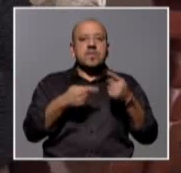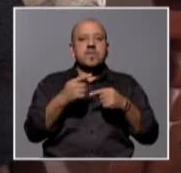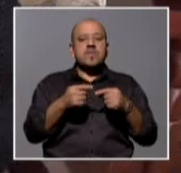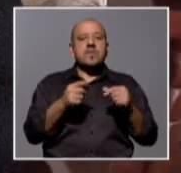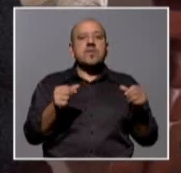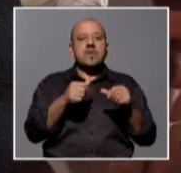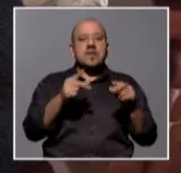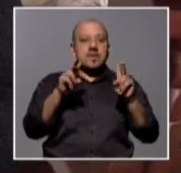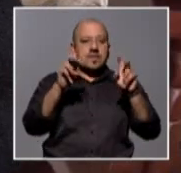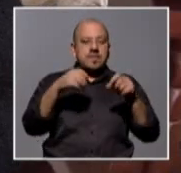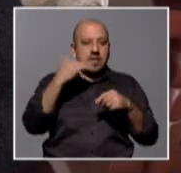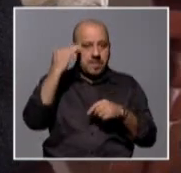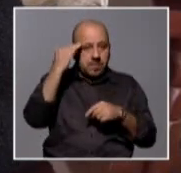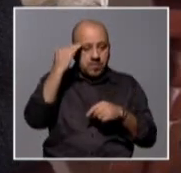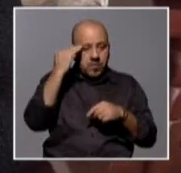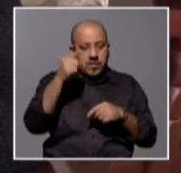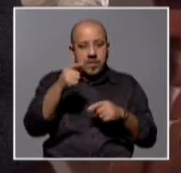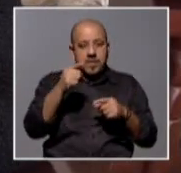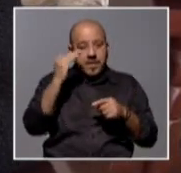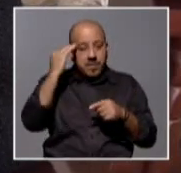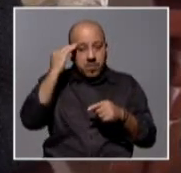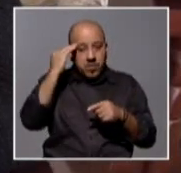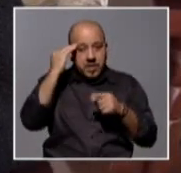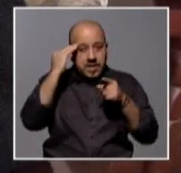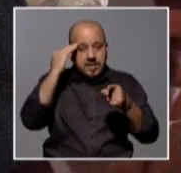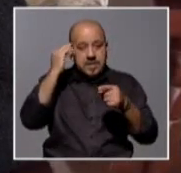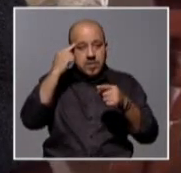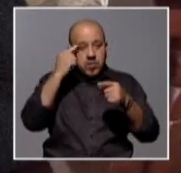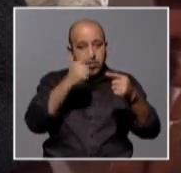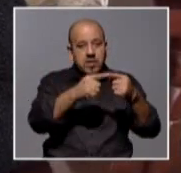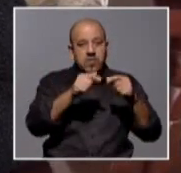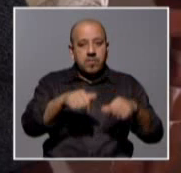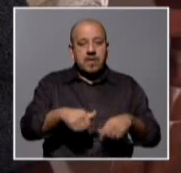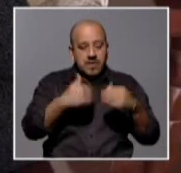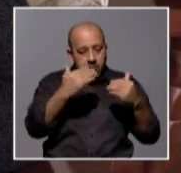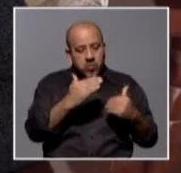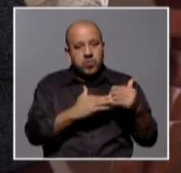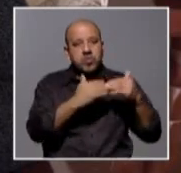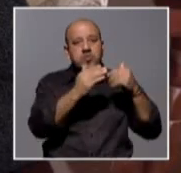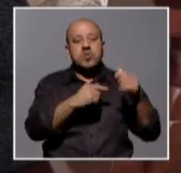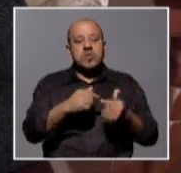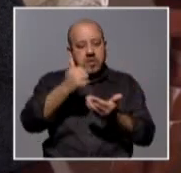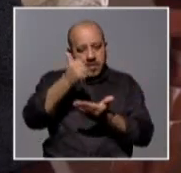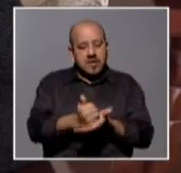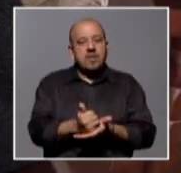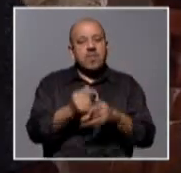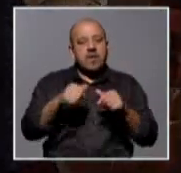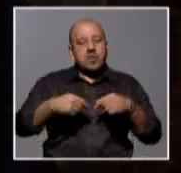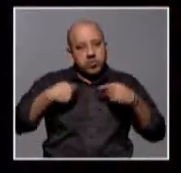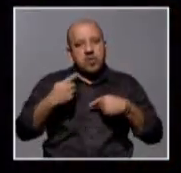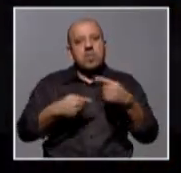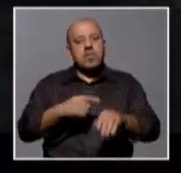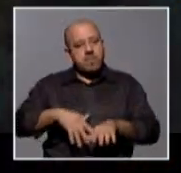la memoria, que es como el objetivo, y también reivindicando, bueno, estamos acá, seguimos marchando.